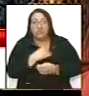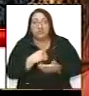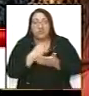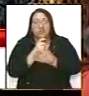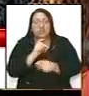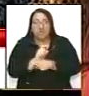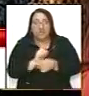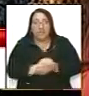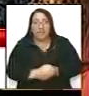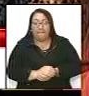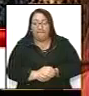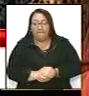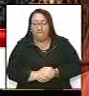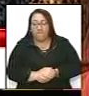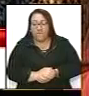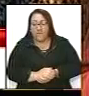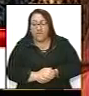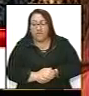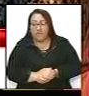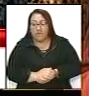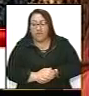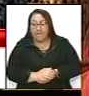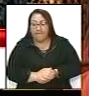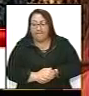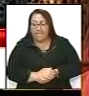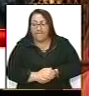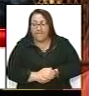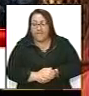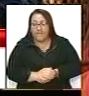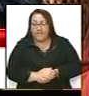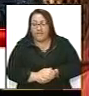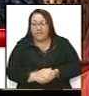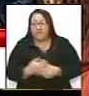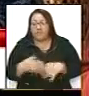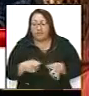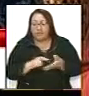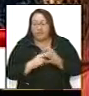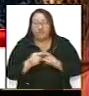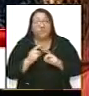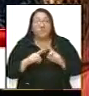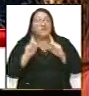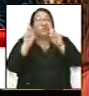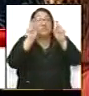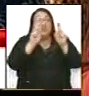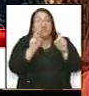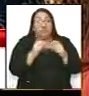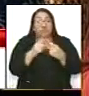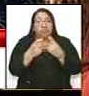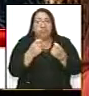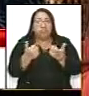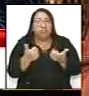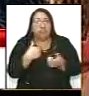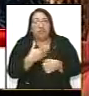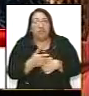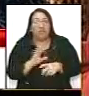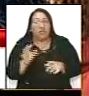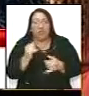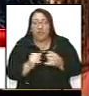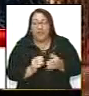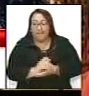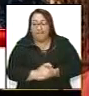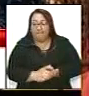Educación. Y claro, como ya las encuestas no le están favoreciendo